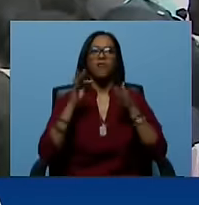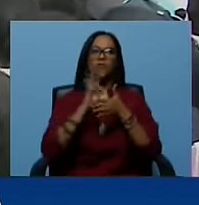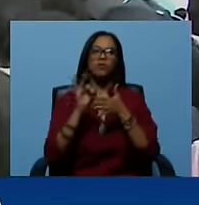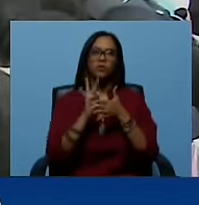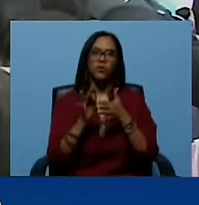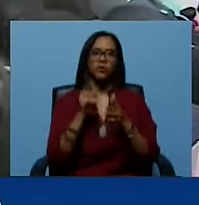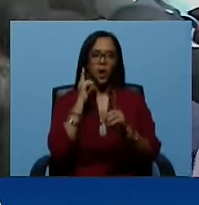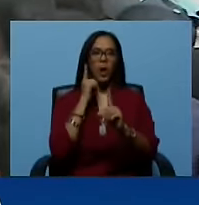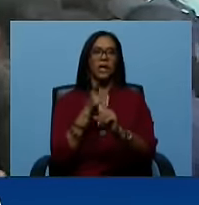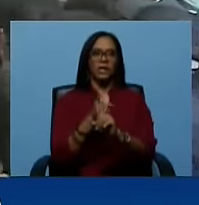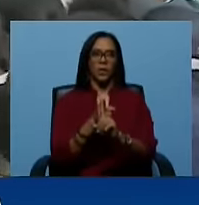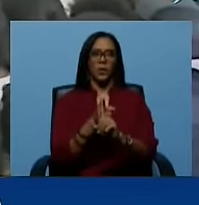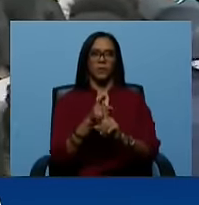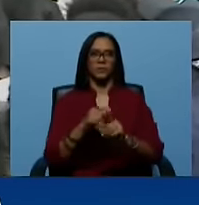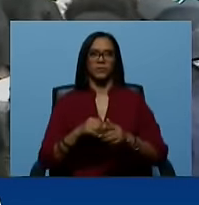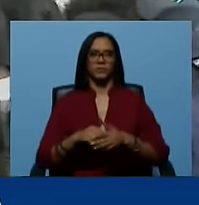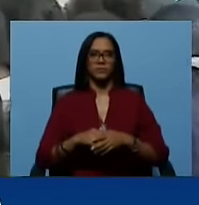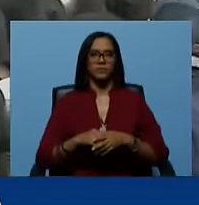grandes objetivos.